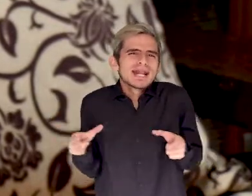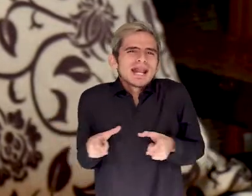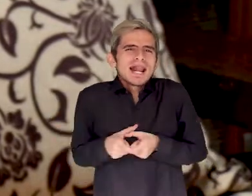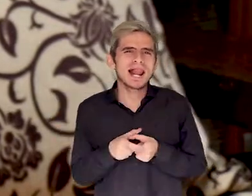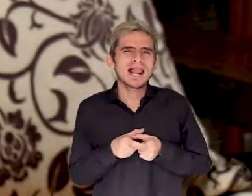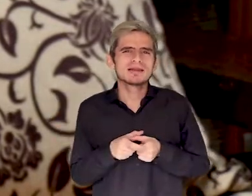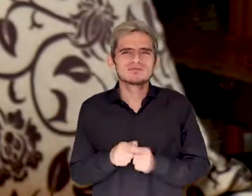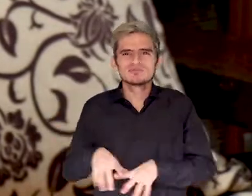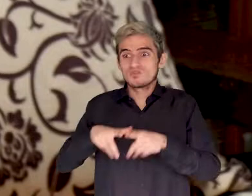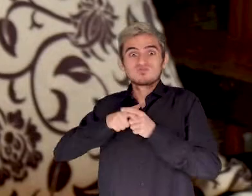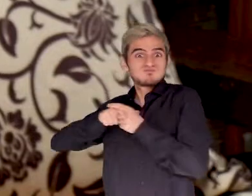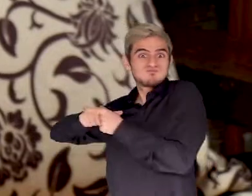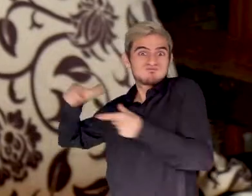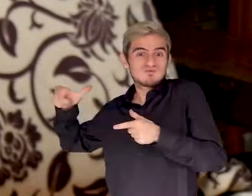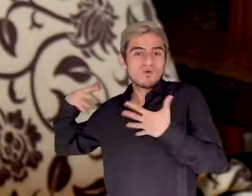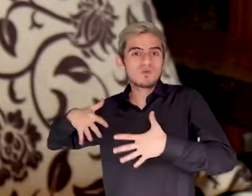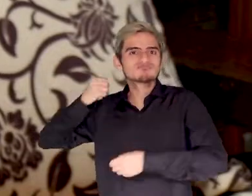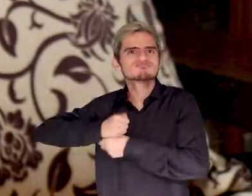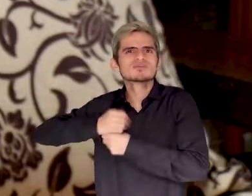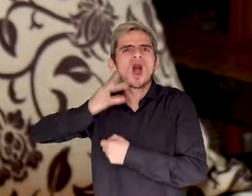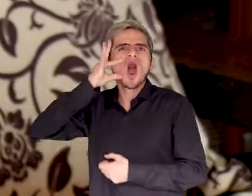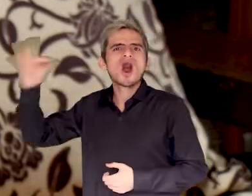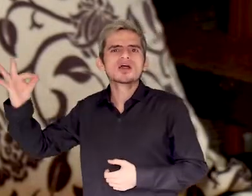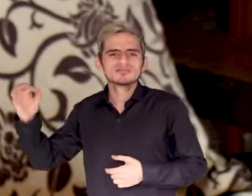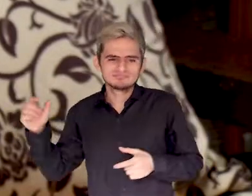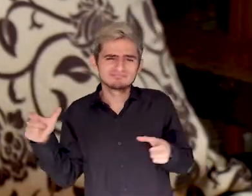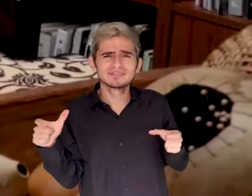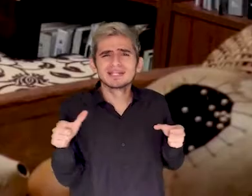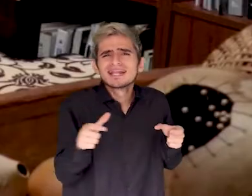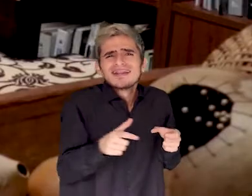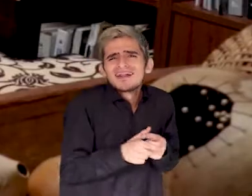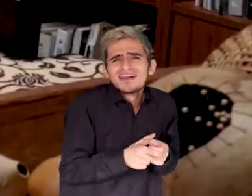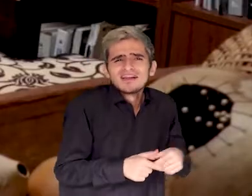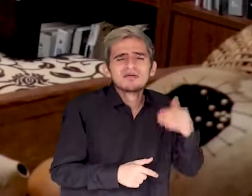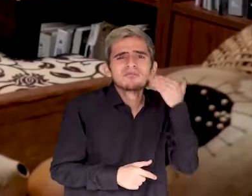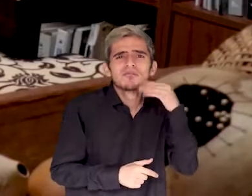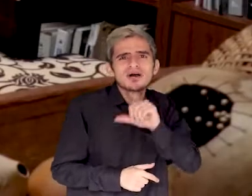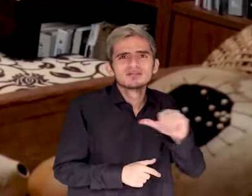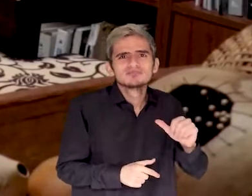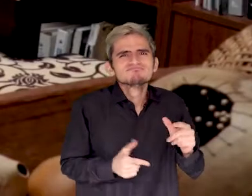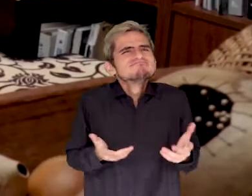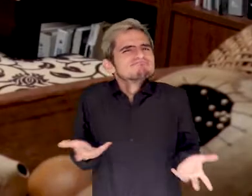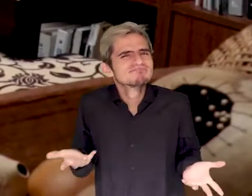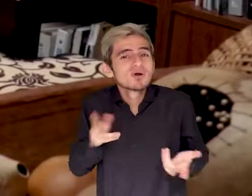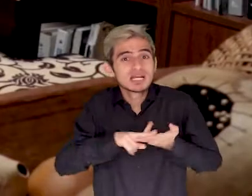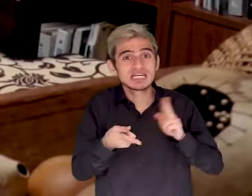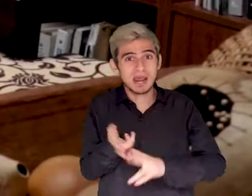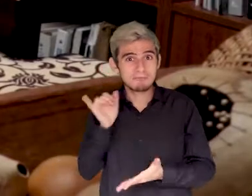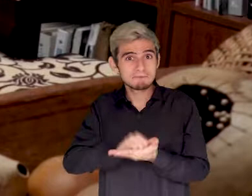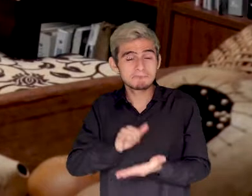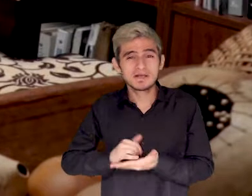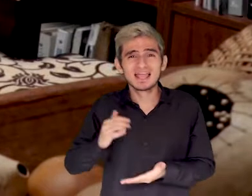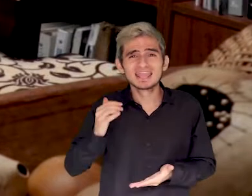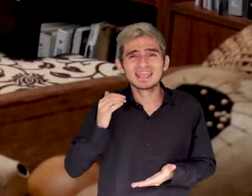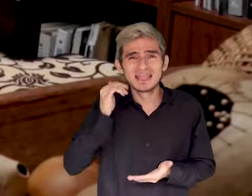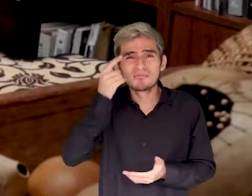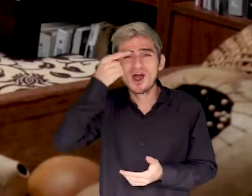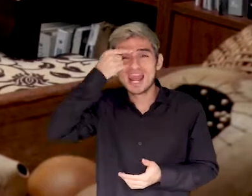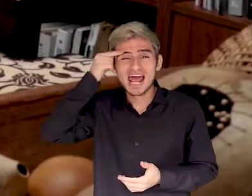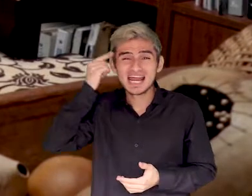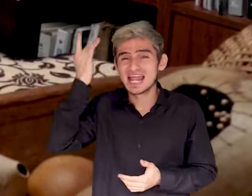somos minoría en el mercado, ¿no? Y esto aplica tanto para las mujeres como para la población